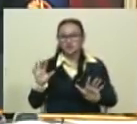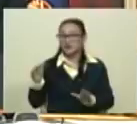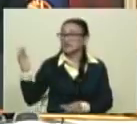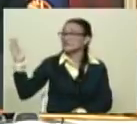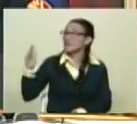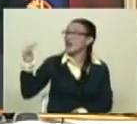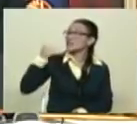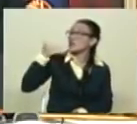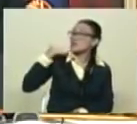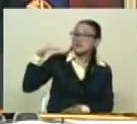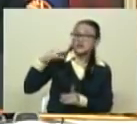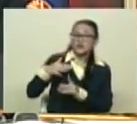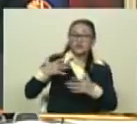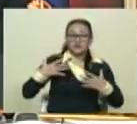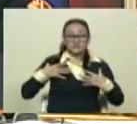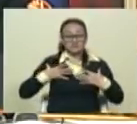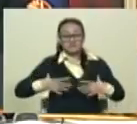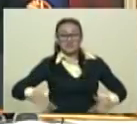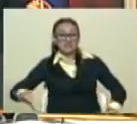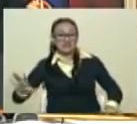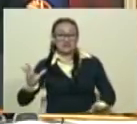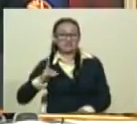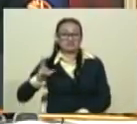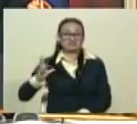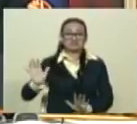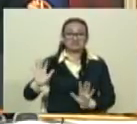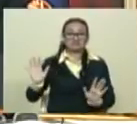Trump, vestido de marín.